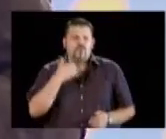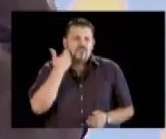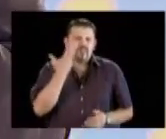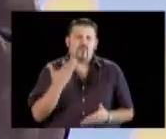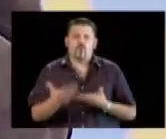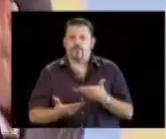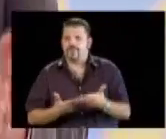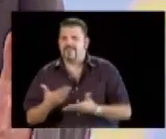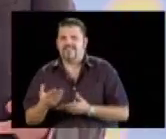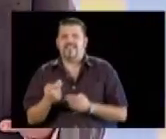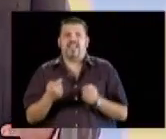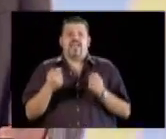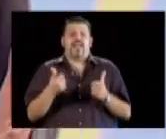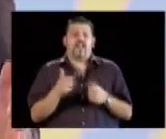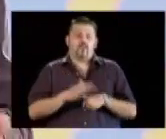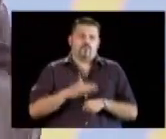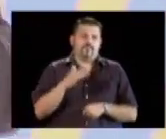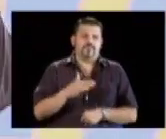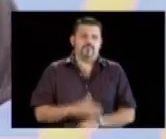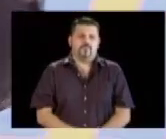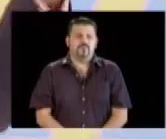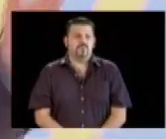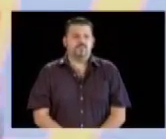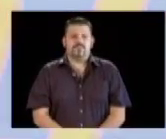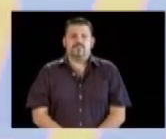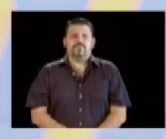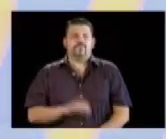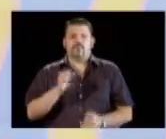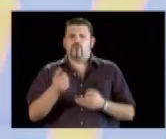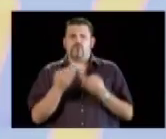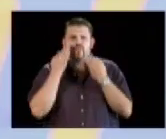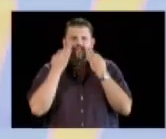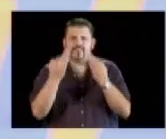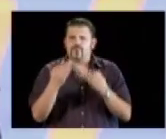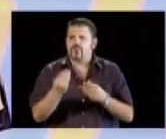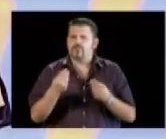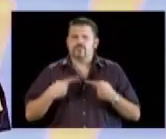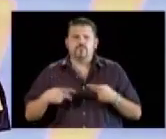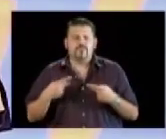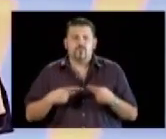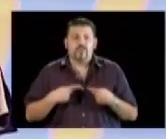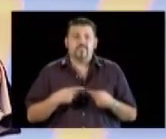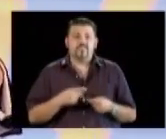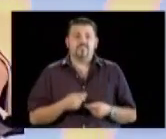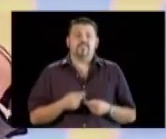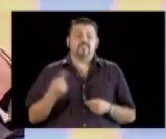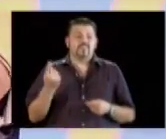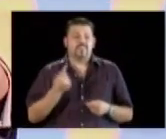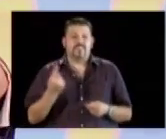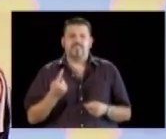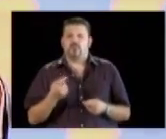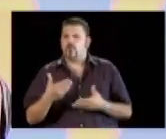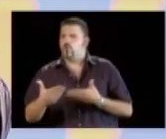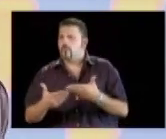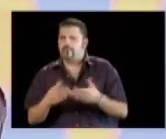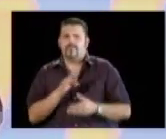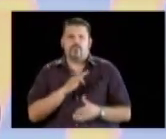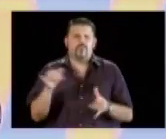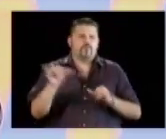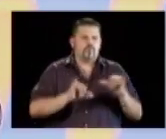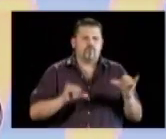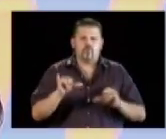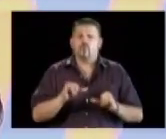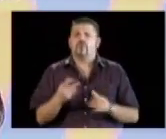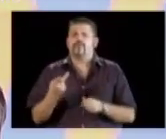compartirles algo más de lo que nos va sucediendo. Entonces yo quisiera que algunos de los testimonios que quedaron pendientes nos compartan lo que les